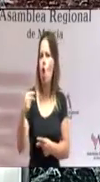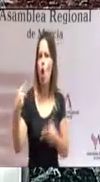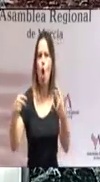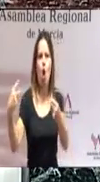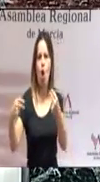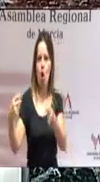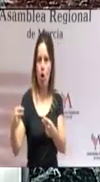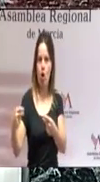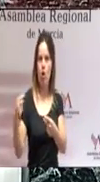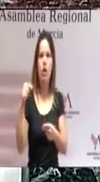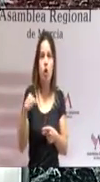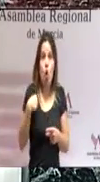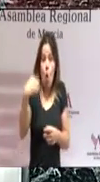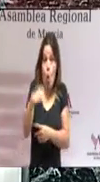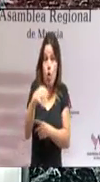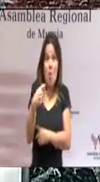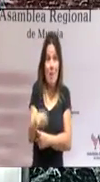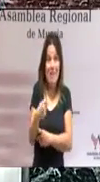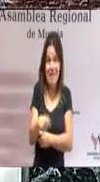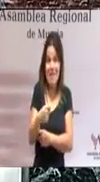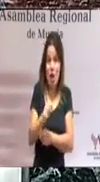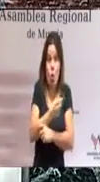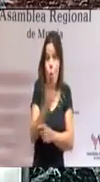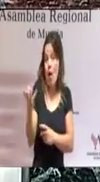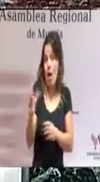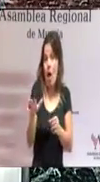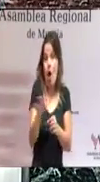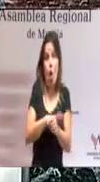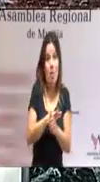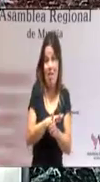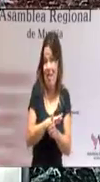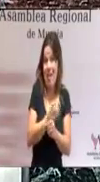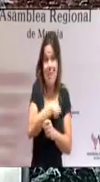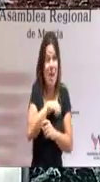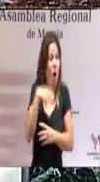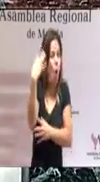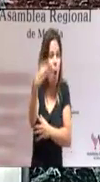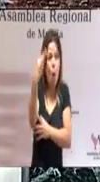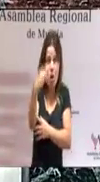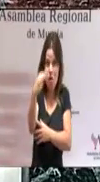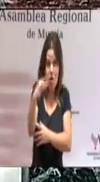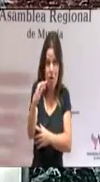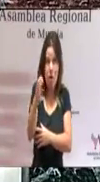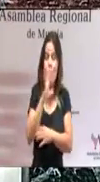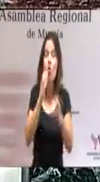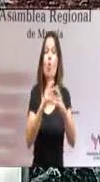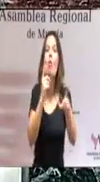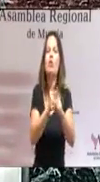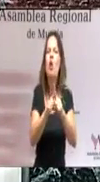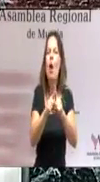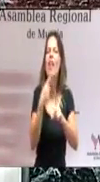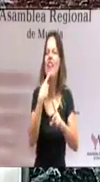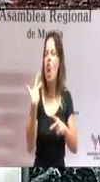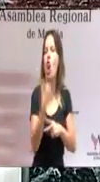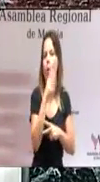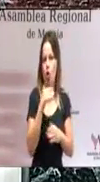viniera. Soy el único presidente de cualquier comunidad de España, el único al que la oposición ha vetado a venir